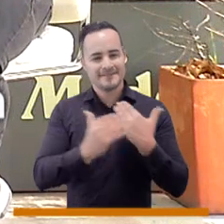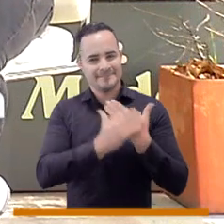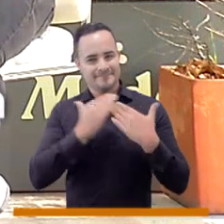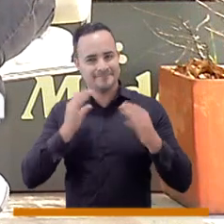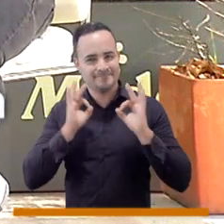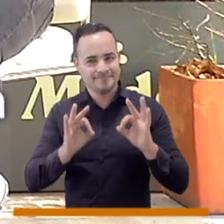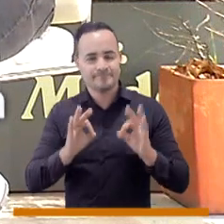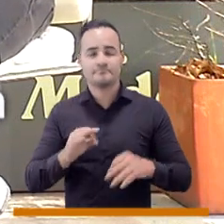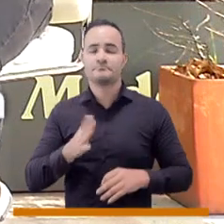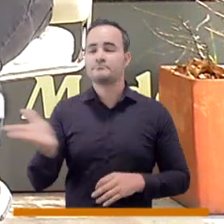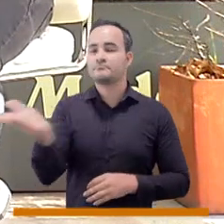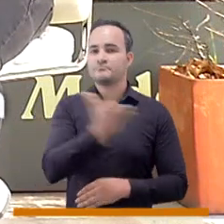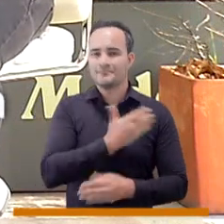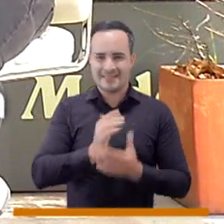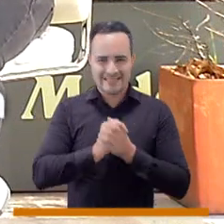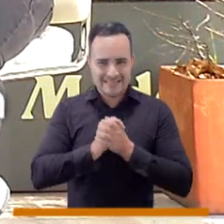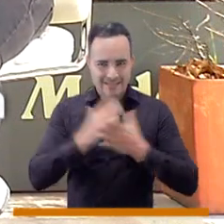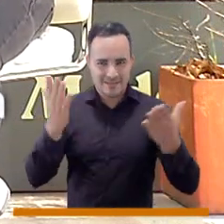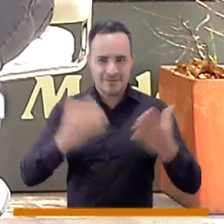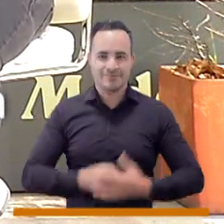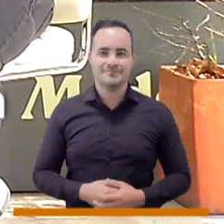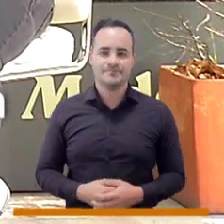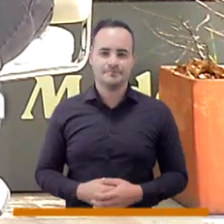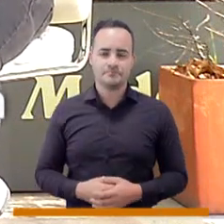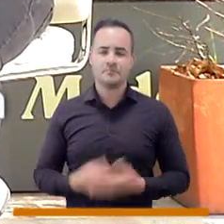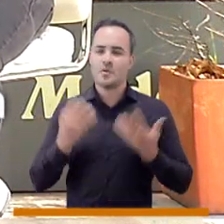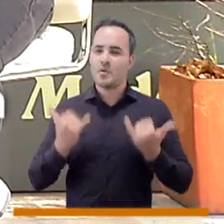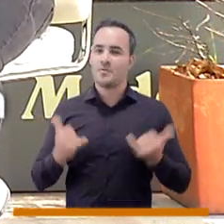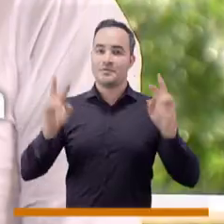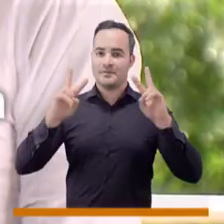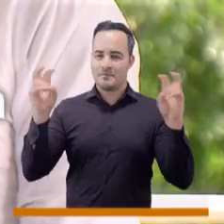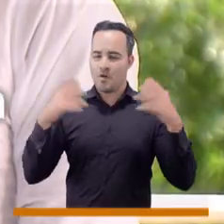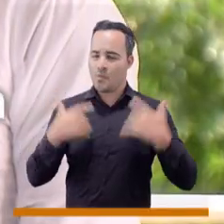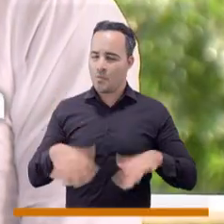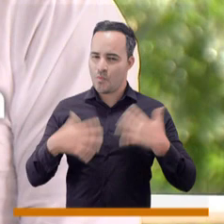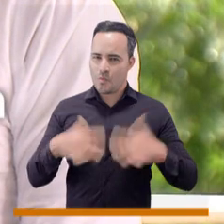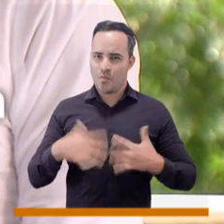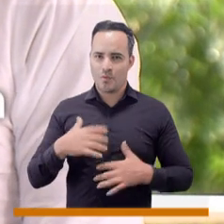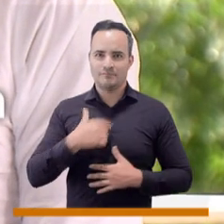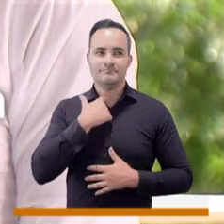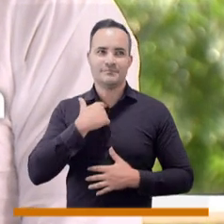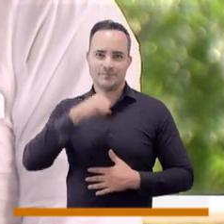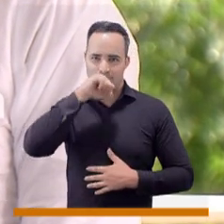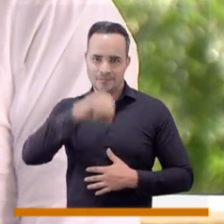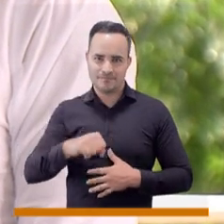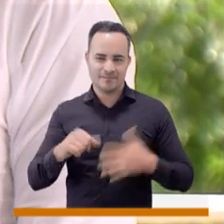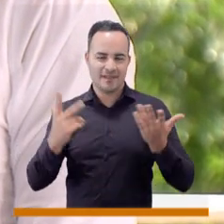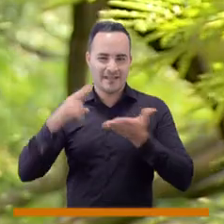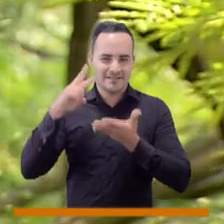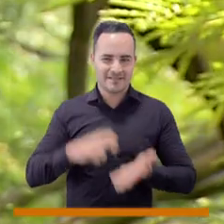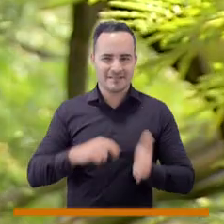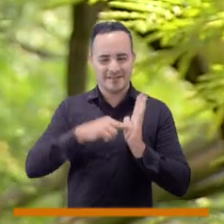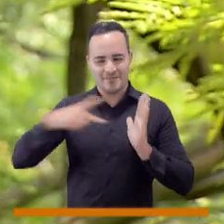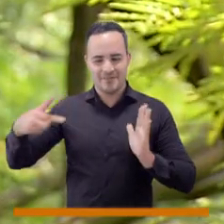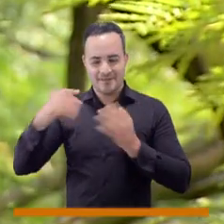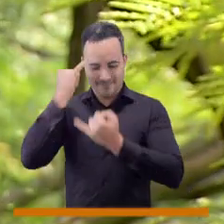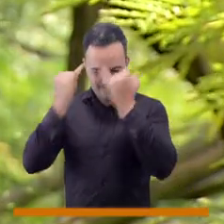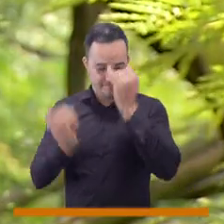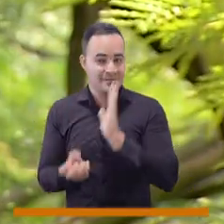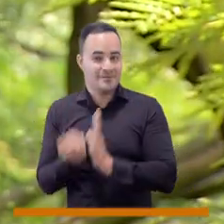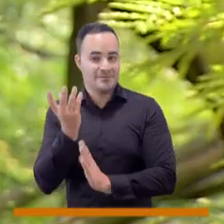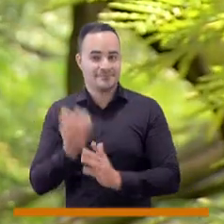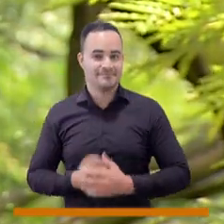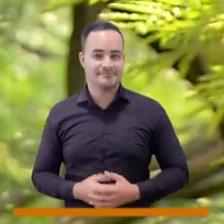invitación. Un saludo muy especial a todos y bueno, vamos a hablar de un tema que es muy apasionante, que es la ciencia, la tecnología y la innovación. Sin duda,